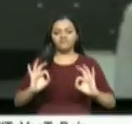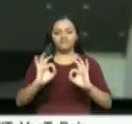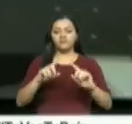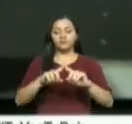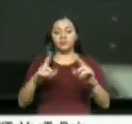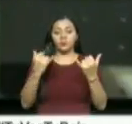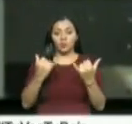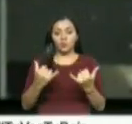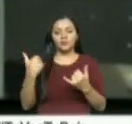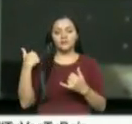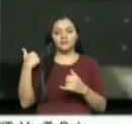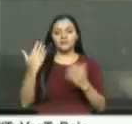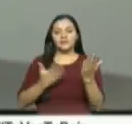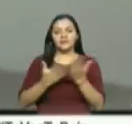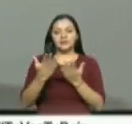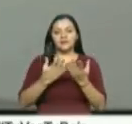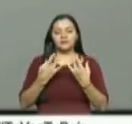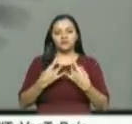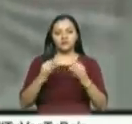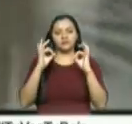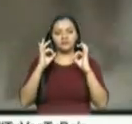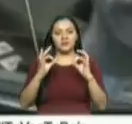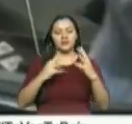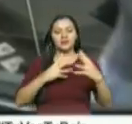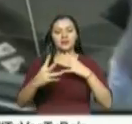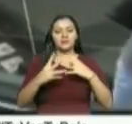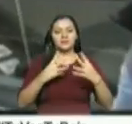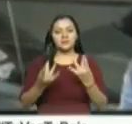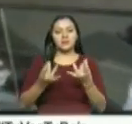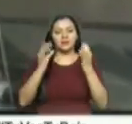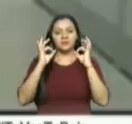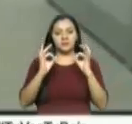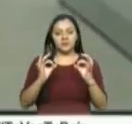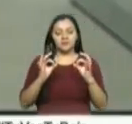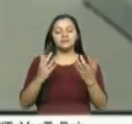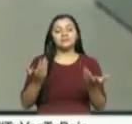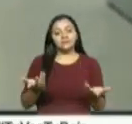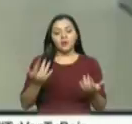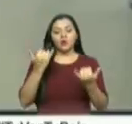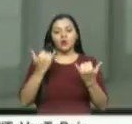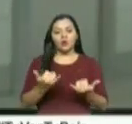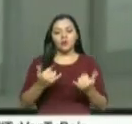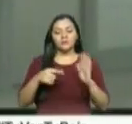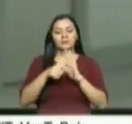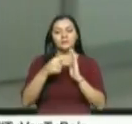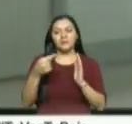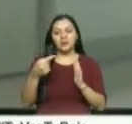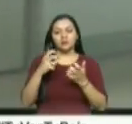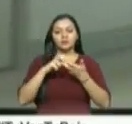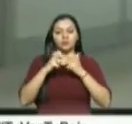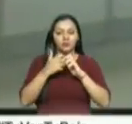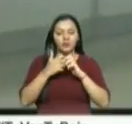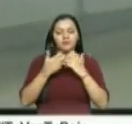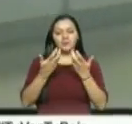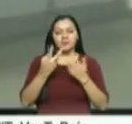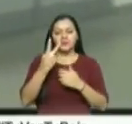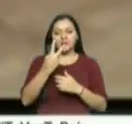mientras que hoy existen servicios eficientes, transparentes y de calidad, reduciendo así el déficit cuantitativo